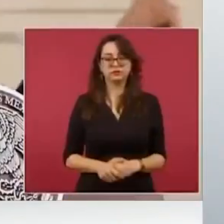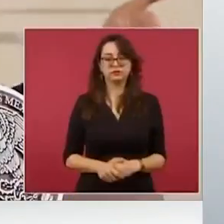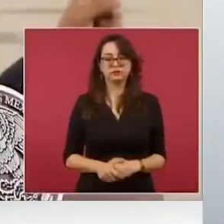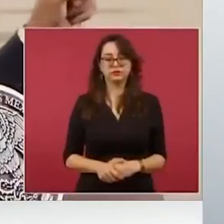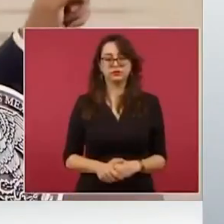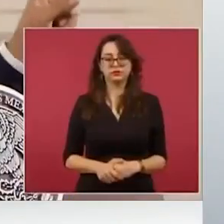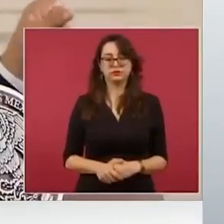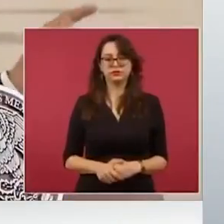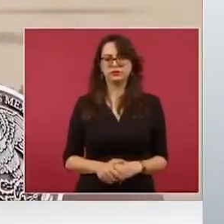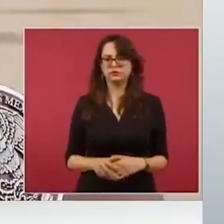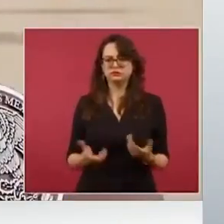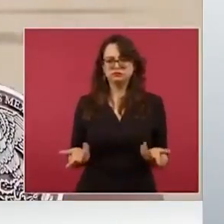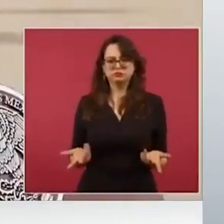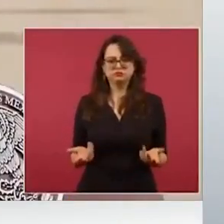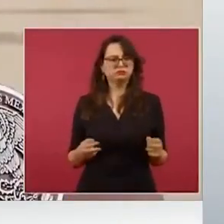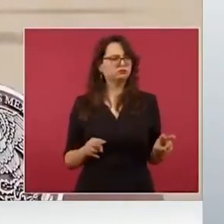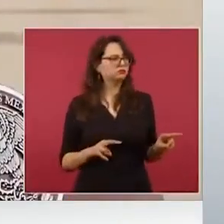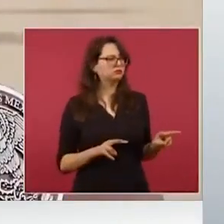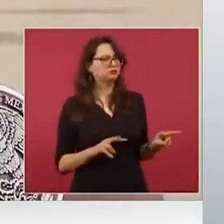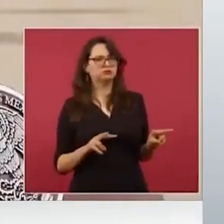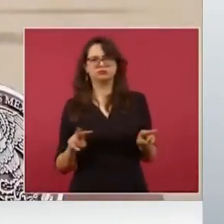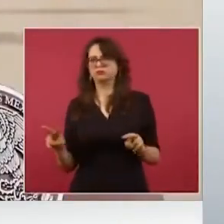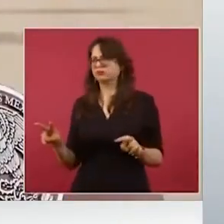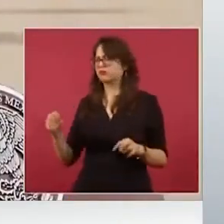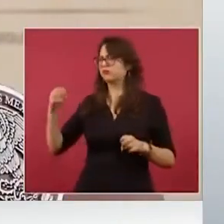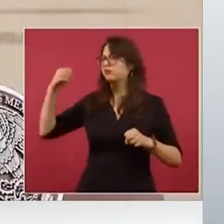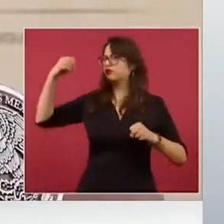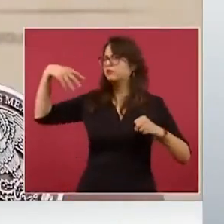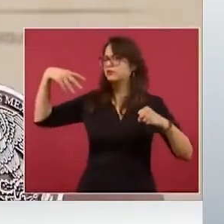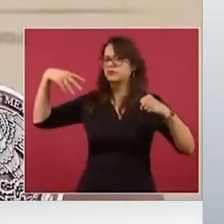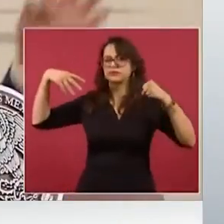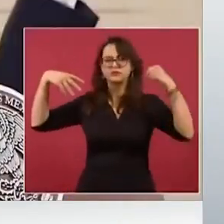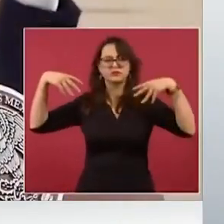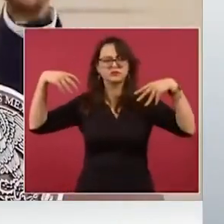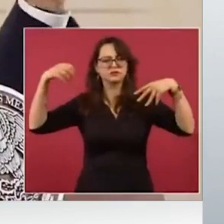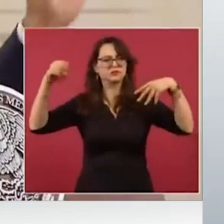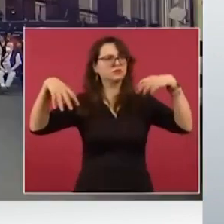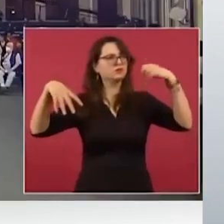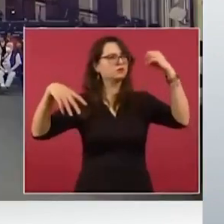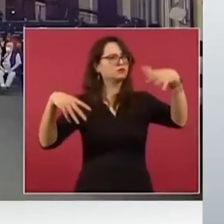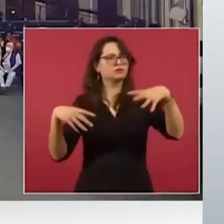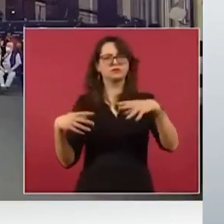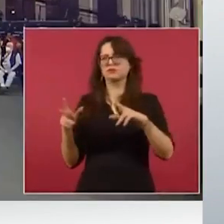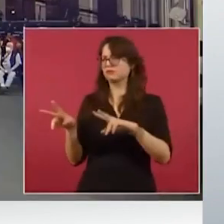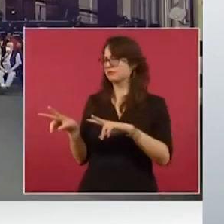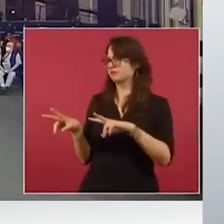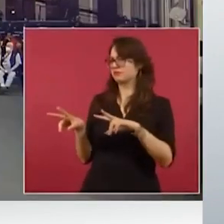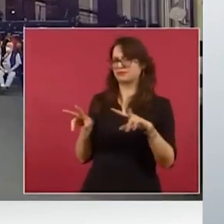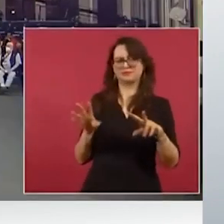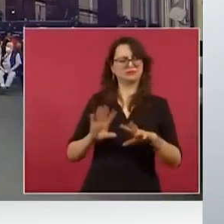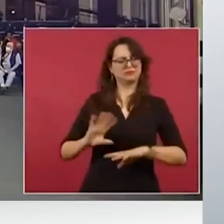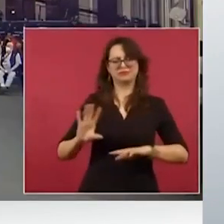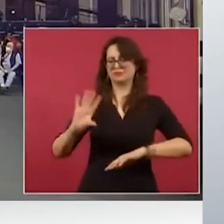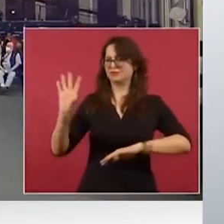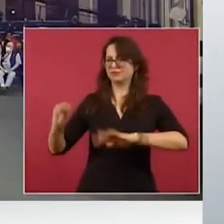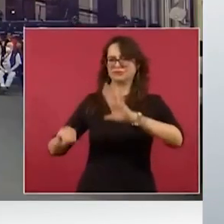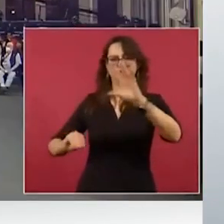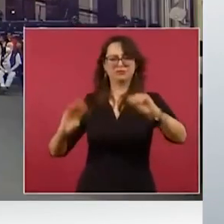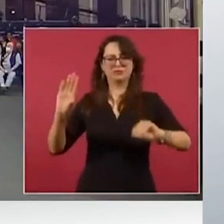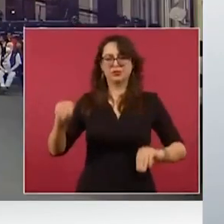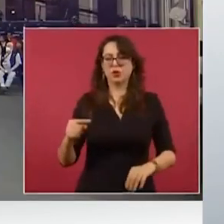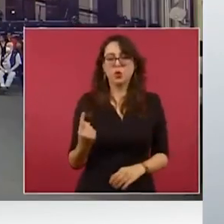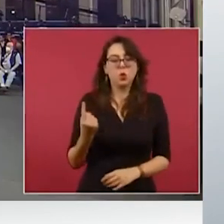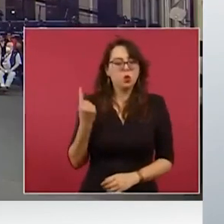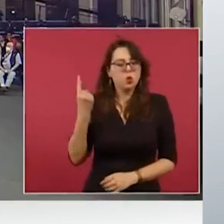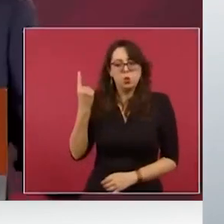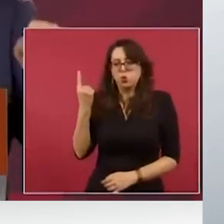La información nacional, el presidente López Obrador arremetió contra los expresidentes Ernesto Zedillo, Felipe Calderón y Vicente Fox por sus empleos